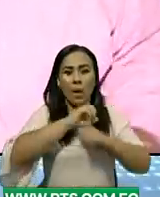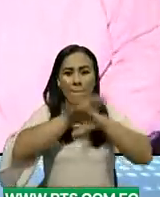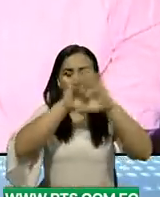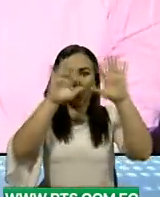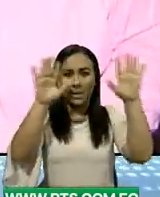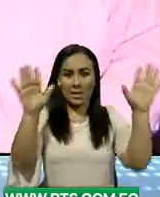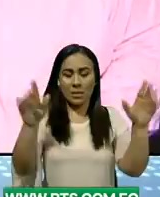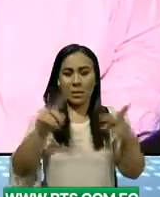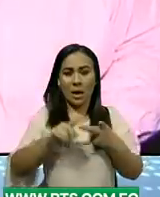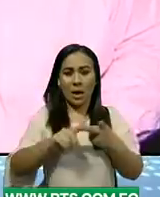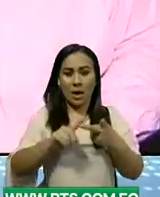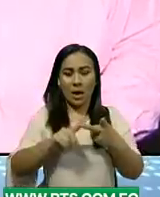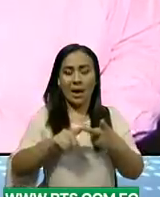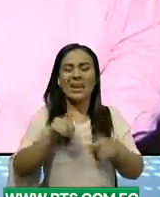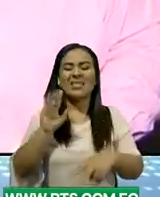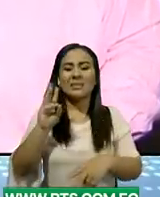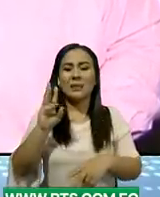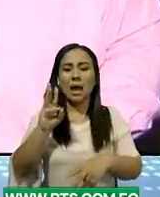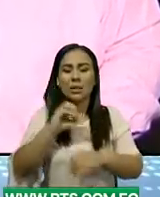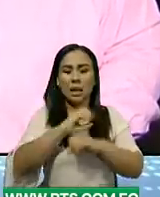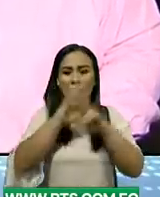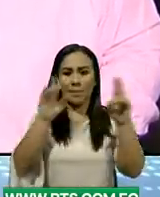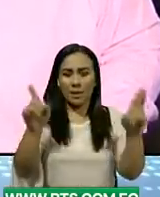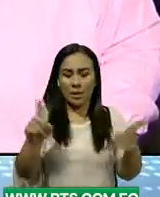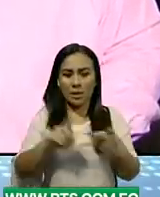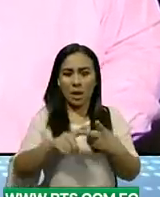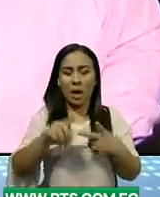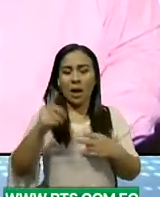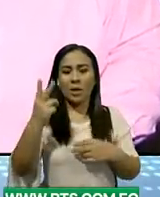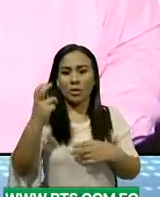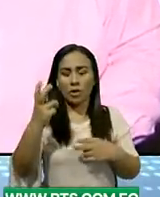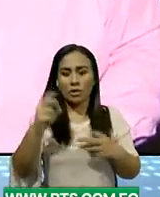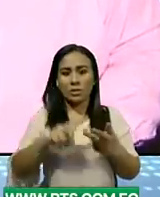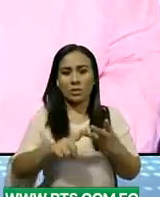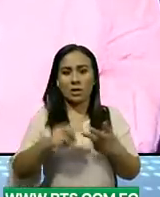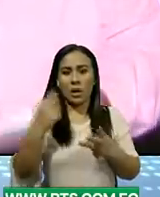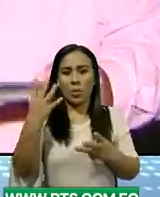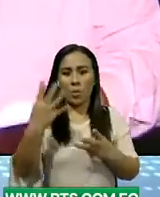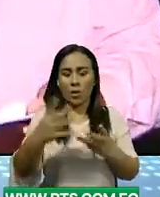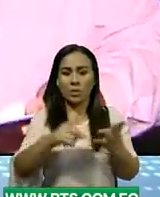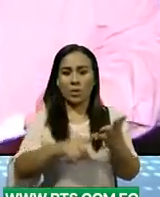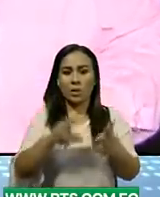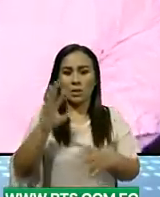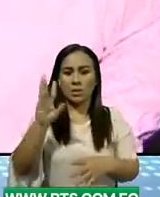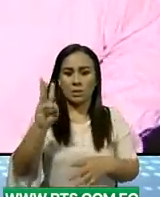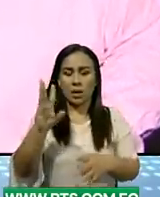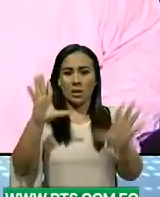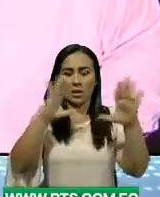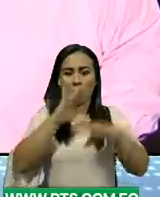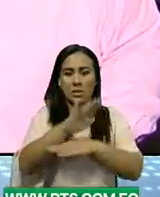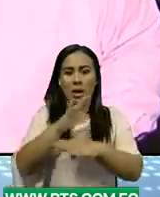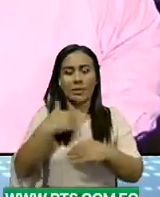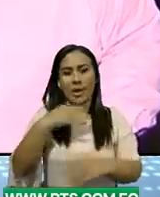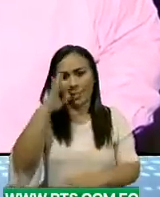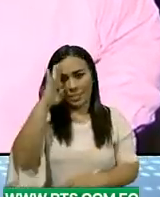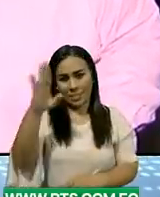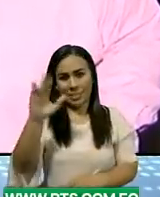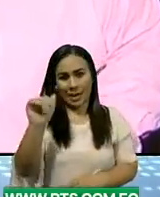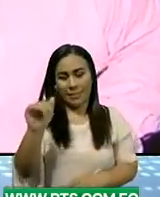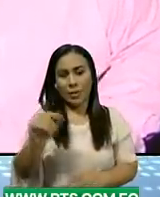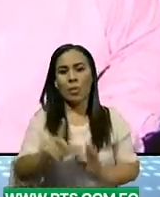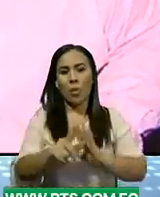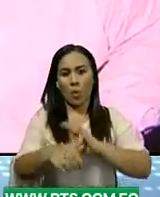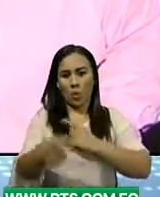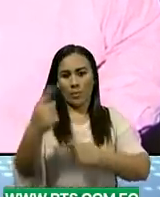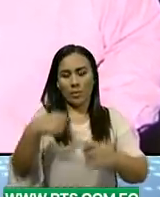RTS entregando la mayor y completa información en este domingo de elecciones a sus hogares. Despedimos este informe,